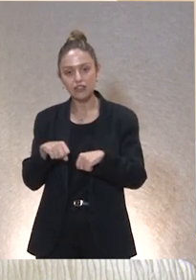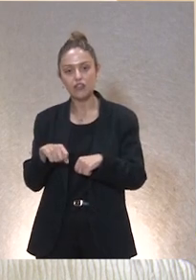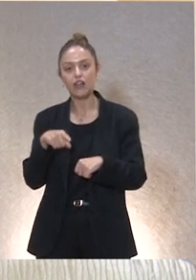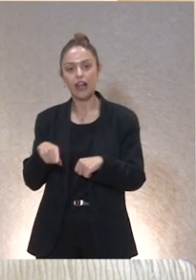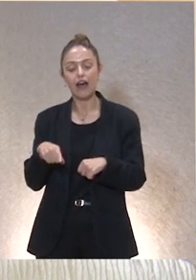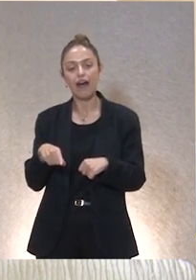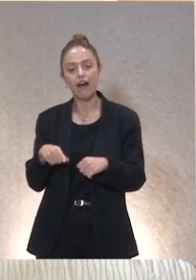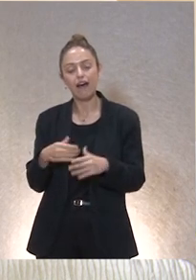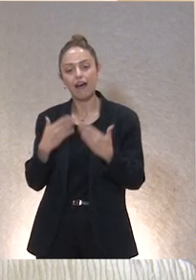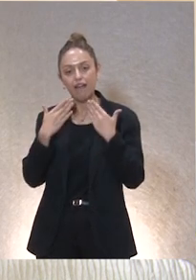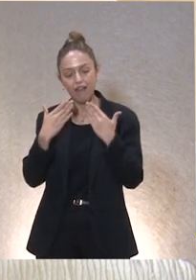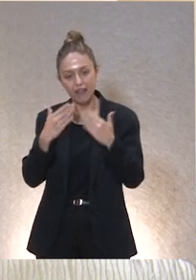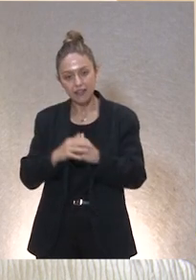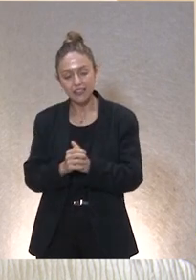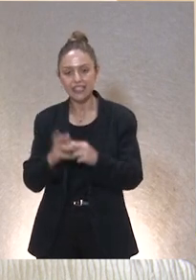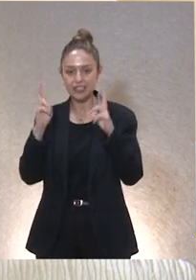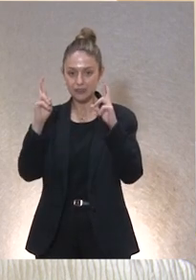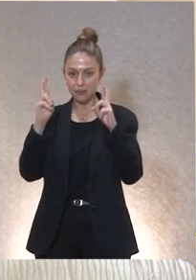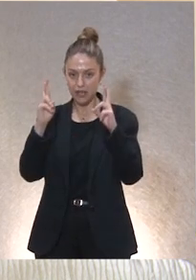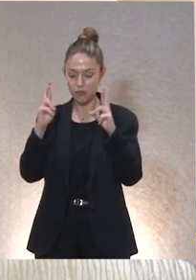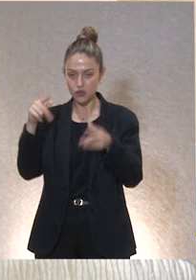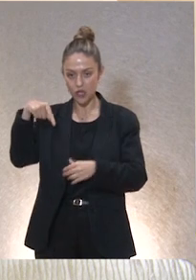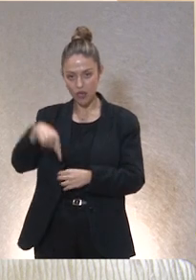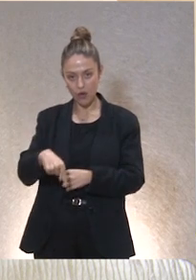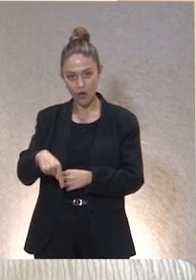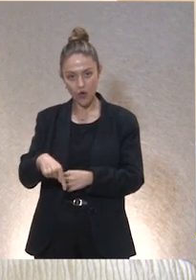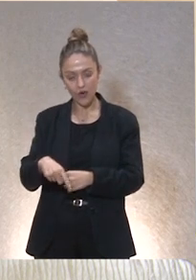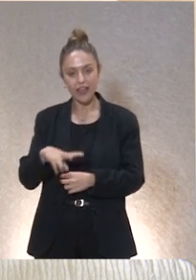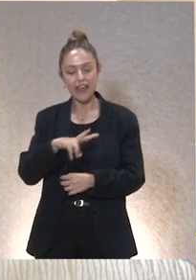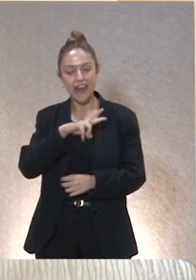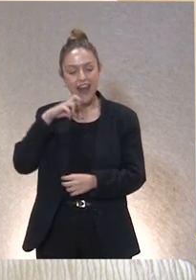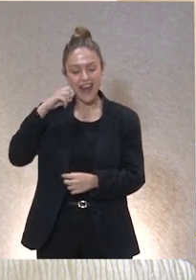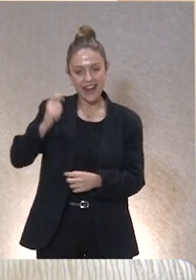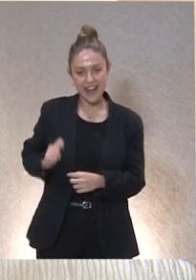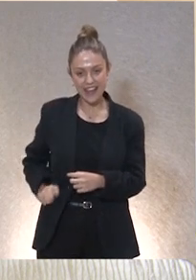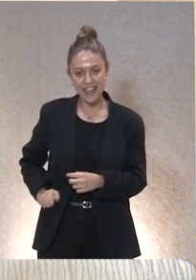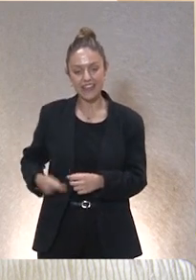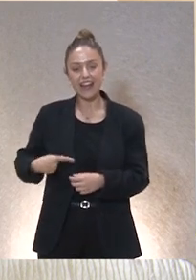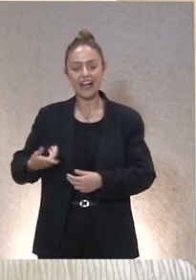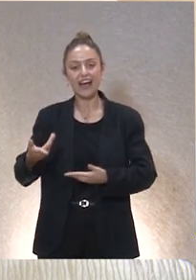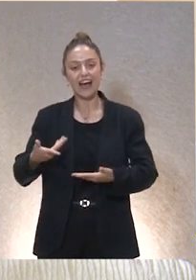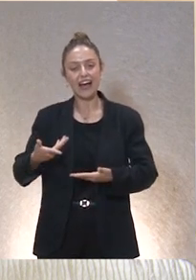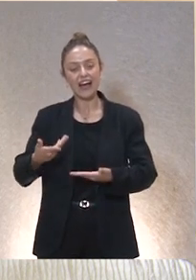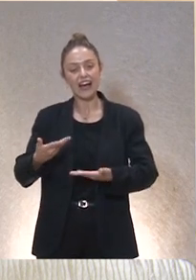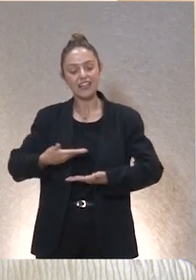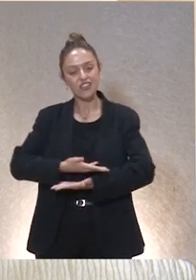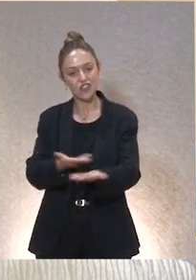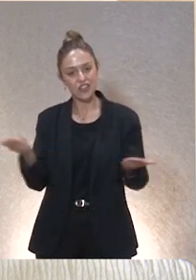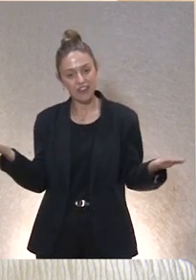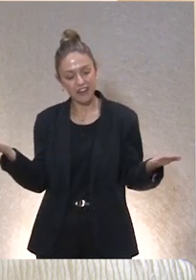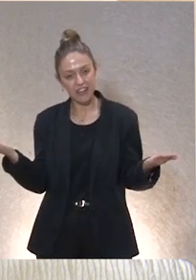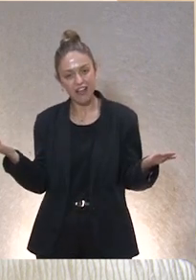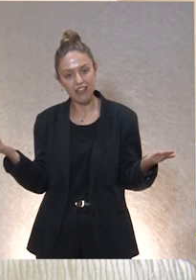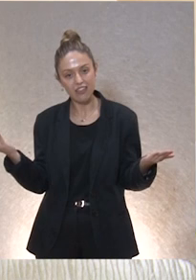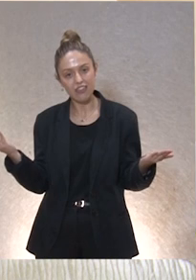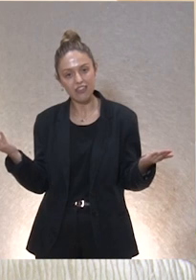la gratuidad esperemos que hayas experimentado riqueza y gozo en la solidaridad eh en la